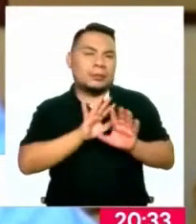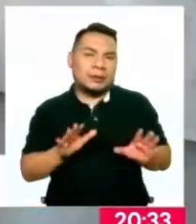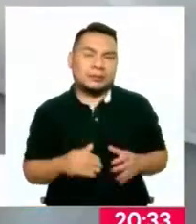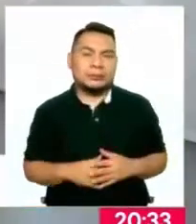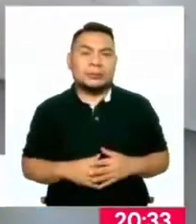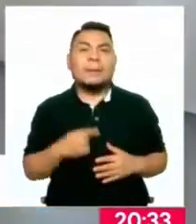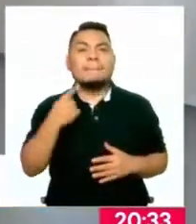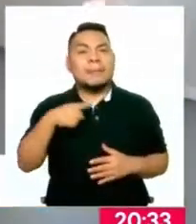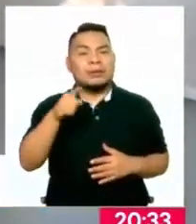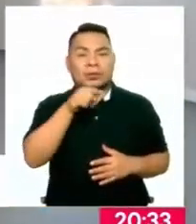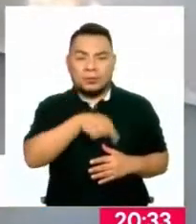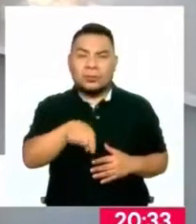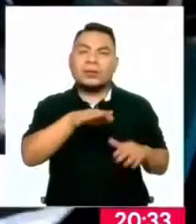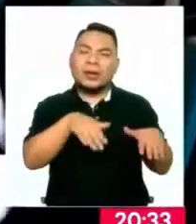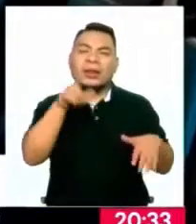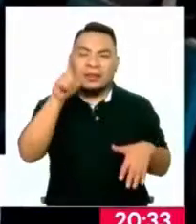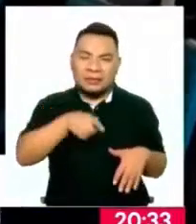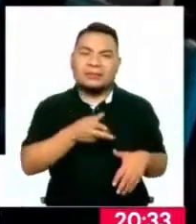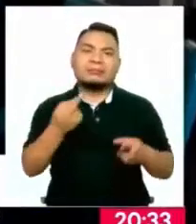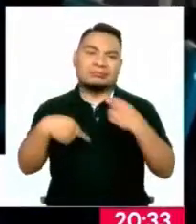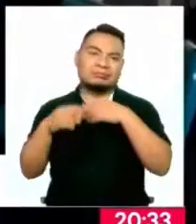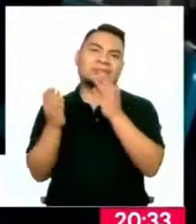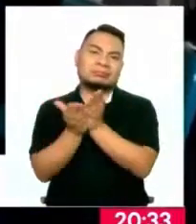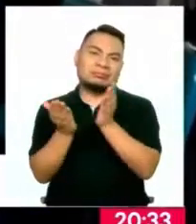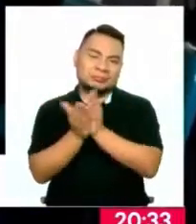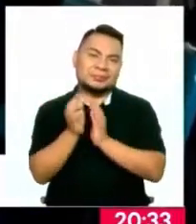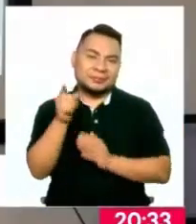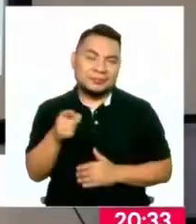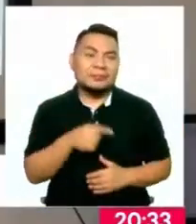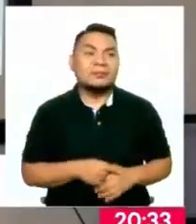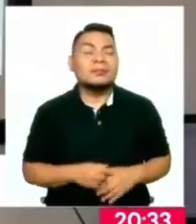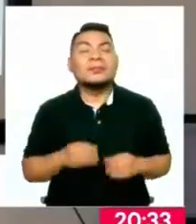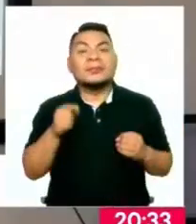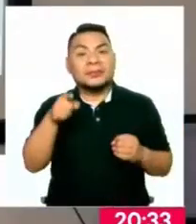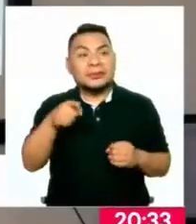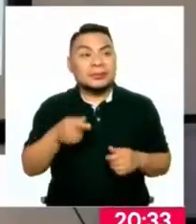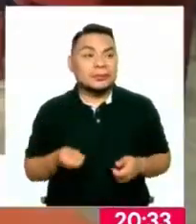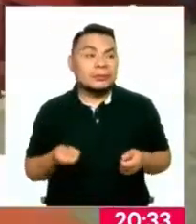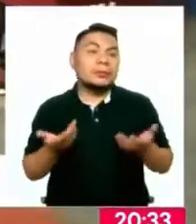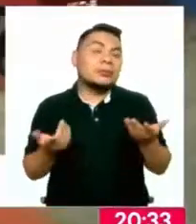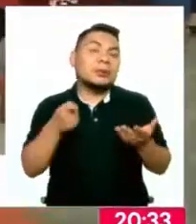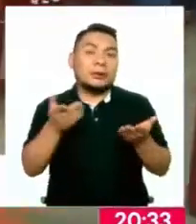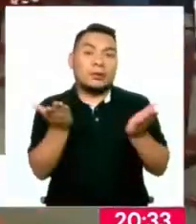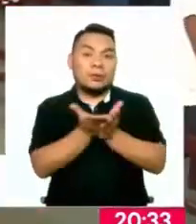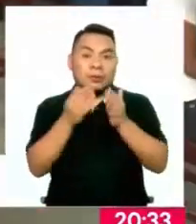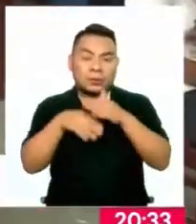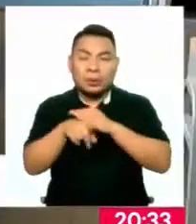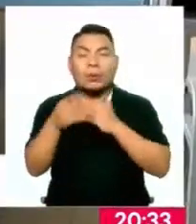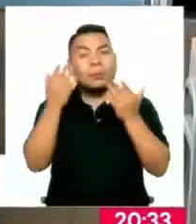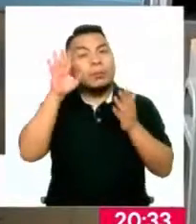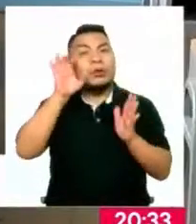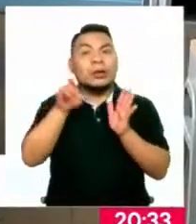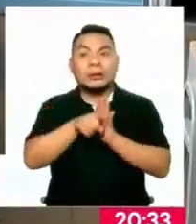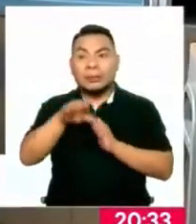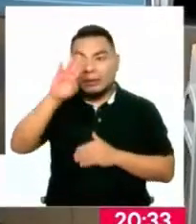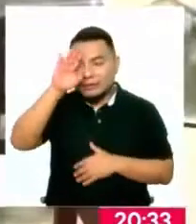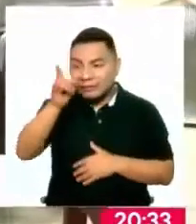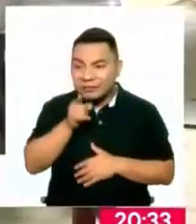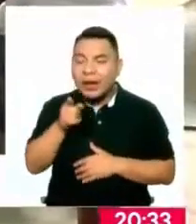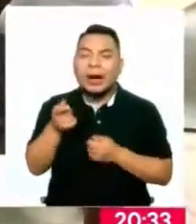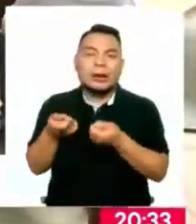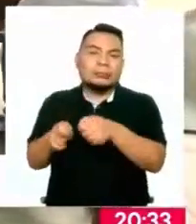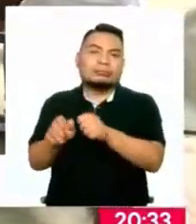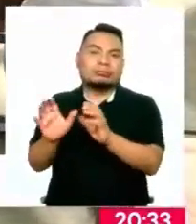excepcionales. Además, las clases presenciales o semipresenciales serán suspendidas en el aula donde se identifique un caso confirmado